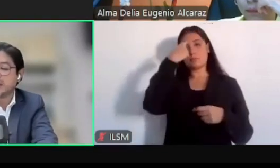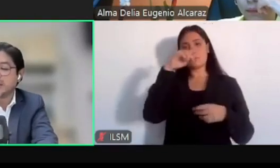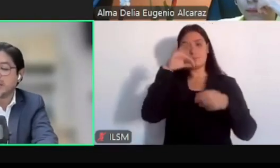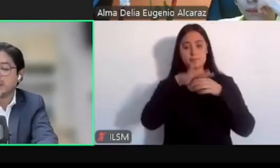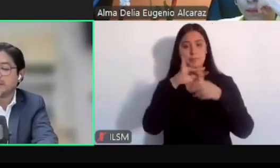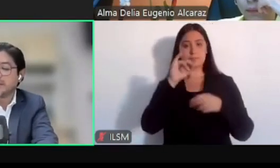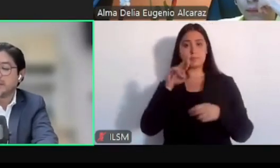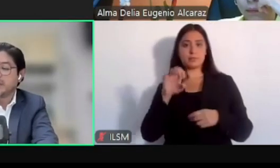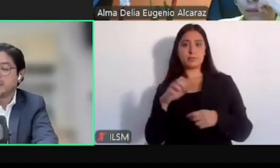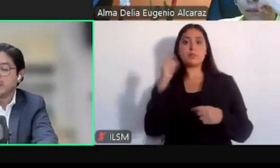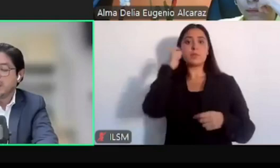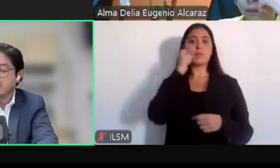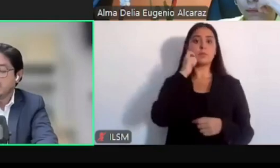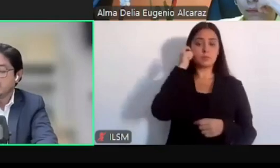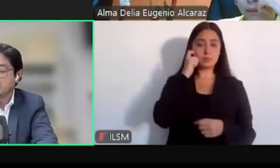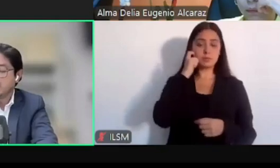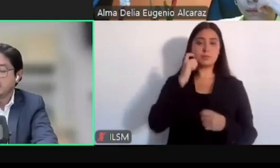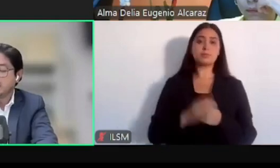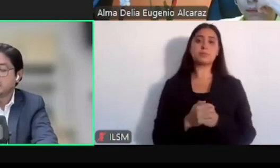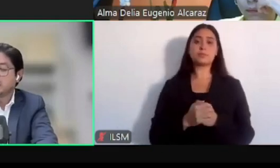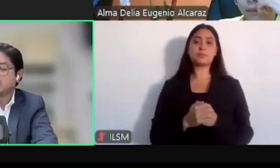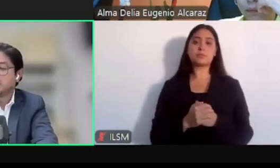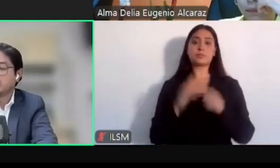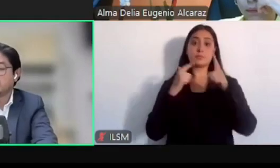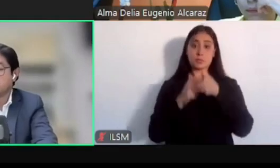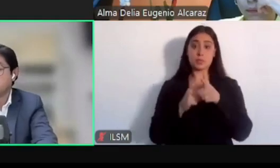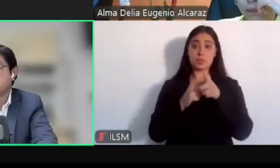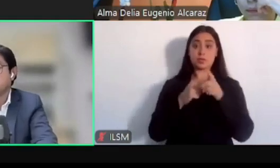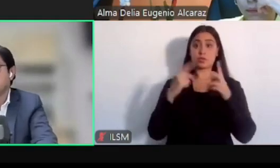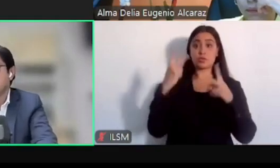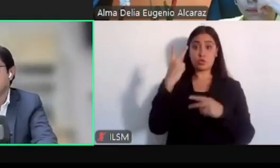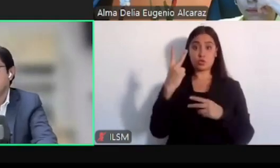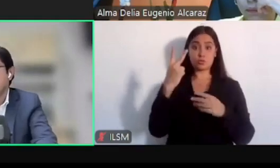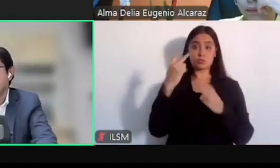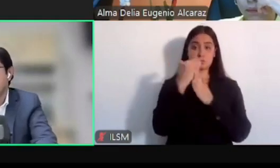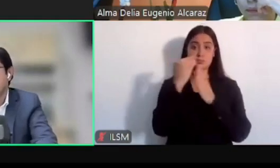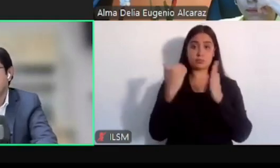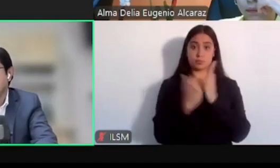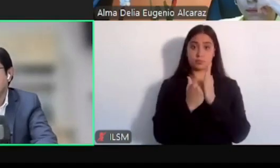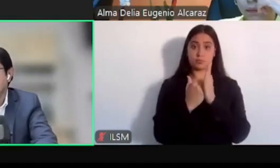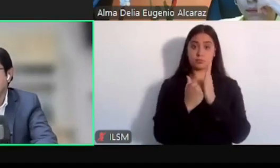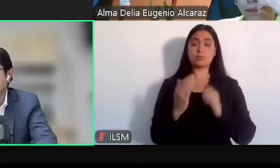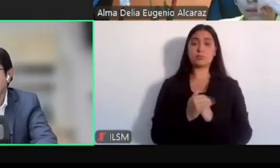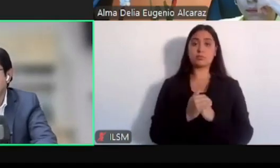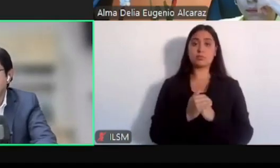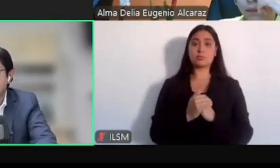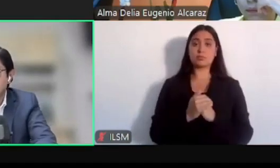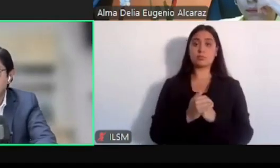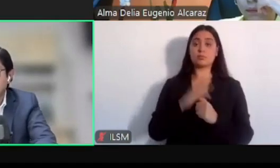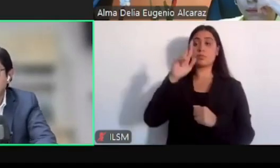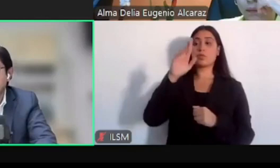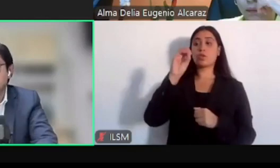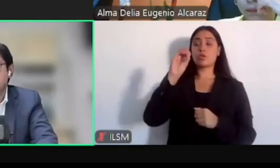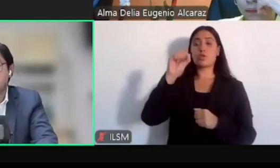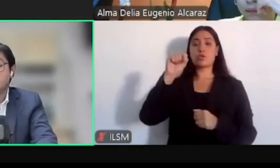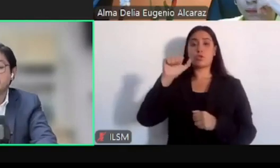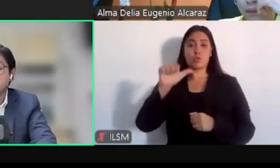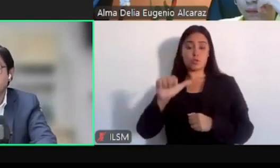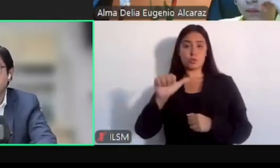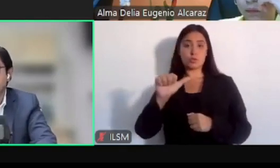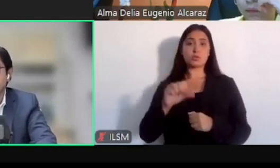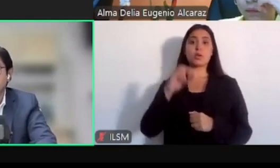del Estado de Guerrero en los siguientes dos asuntos las actoras son Rosa arelia Hernández